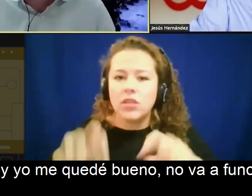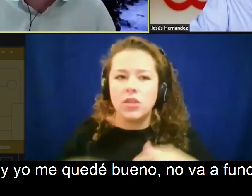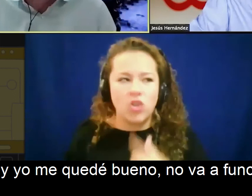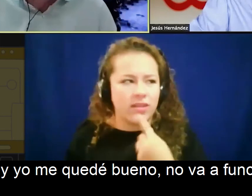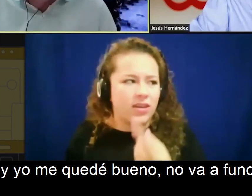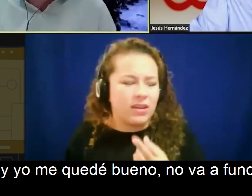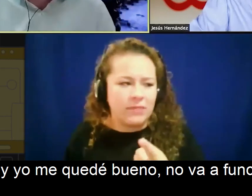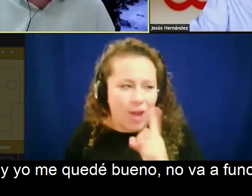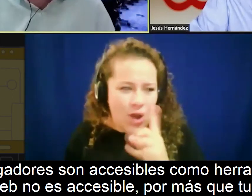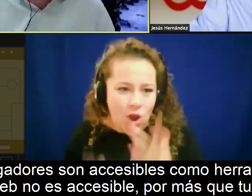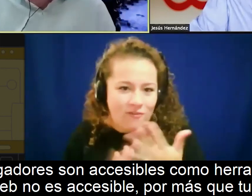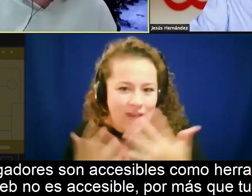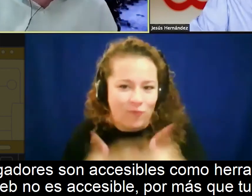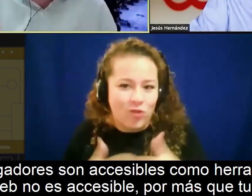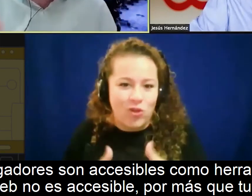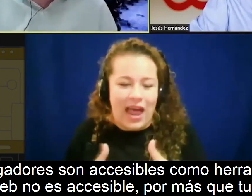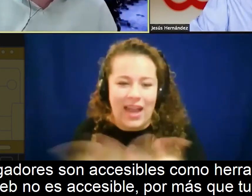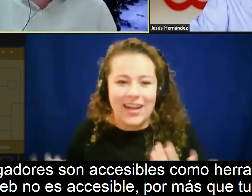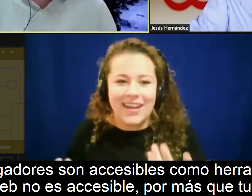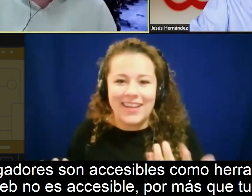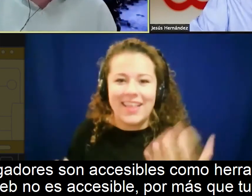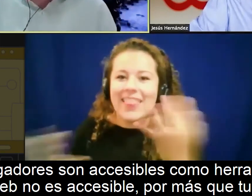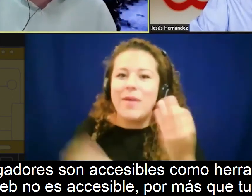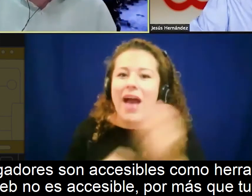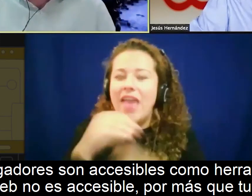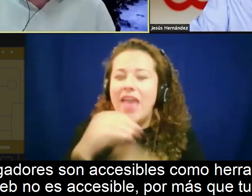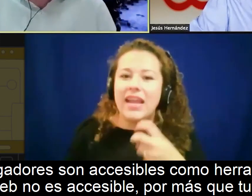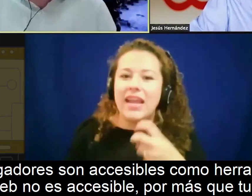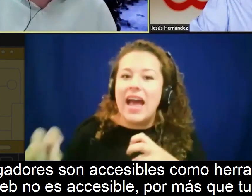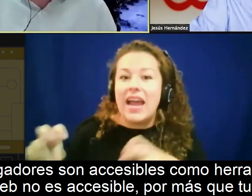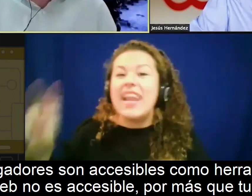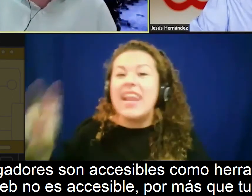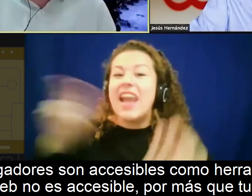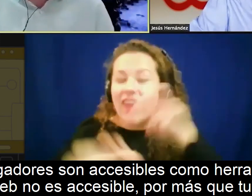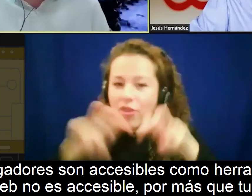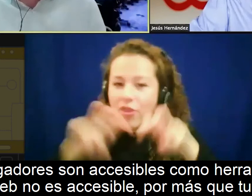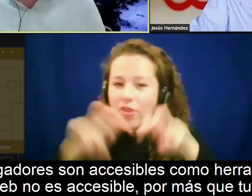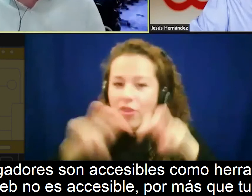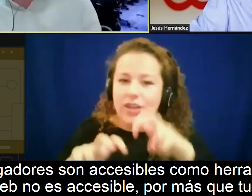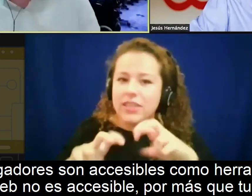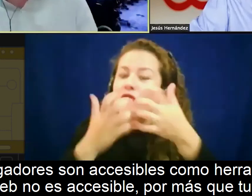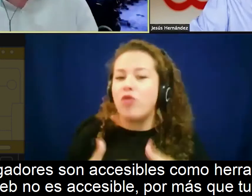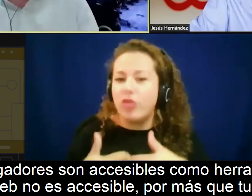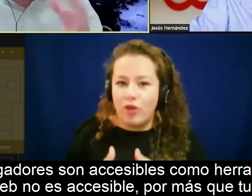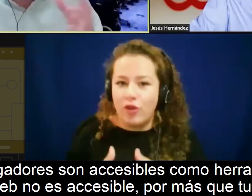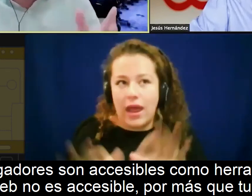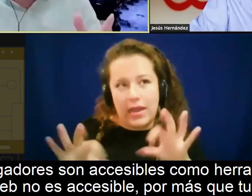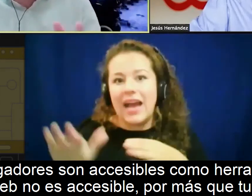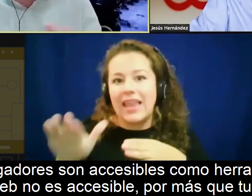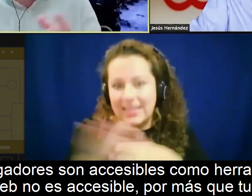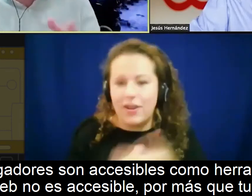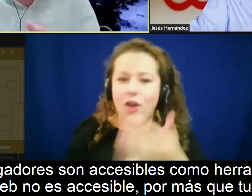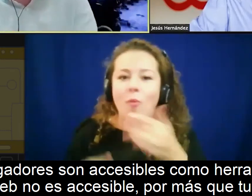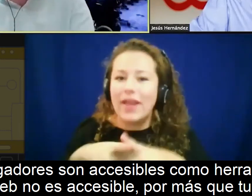funcionar. Tienes que hacer los navegadores funcionan y son accesibles como